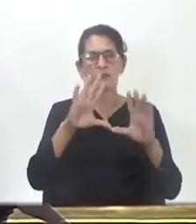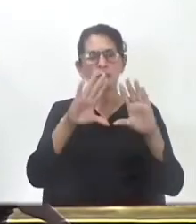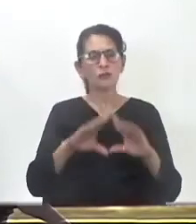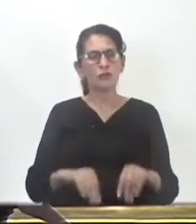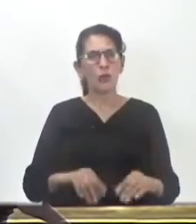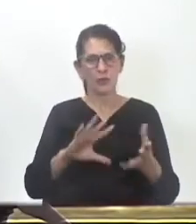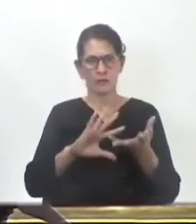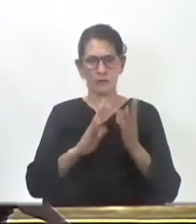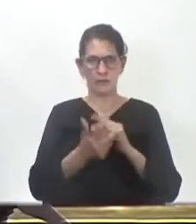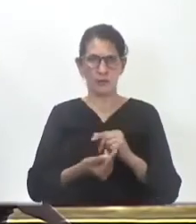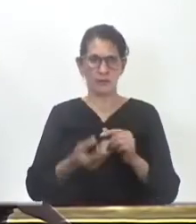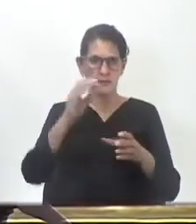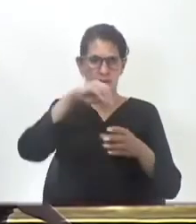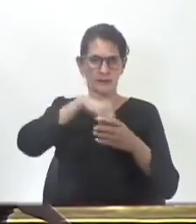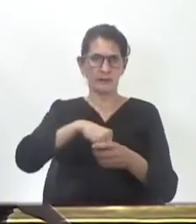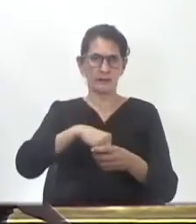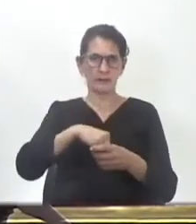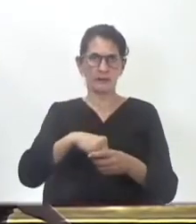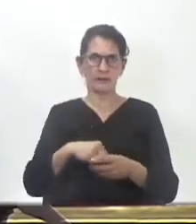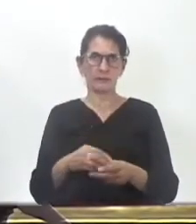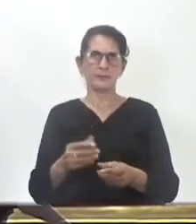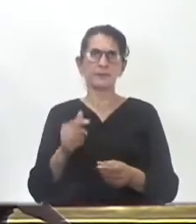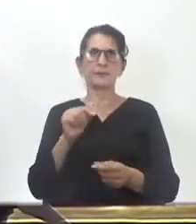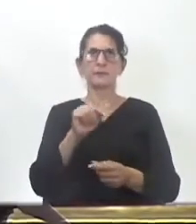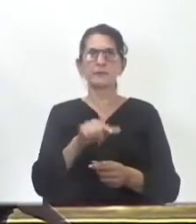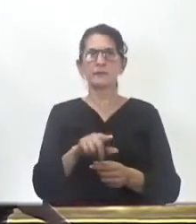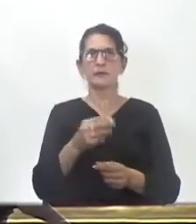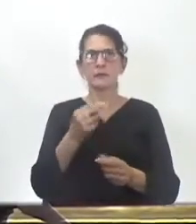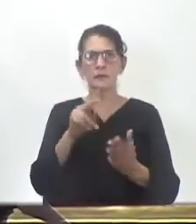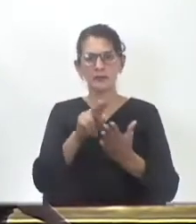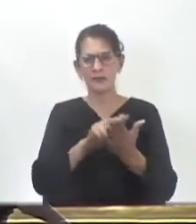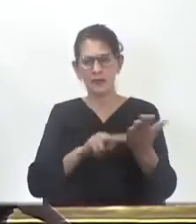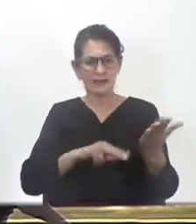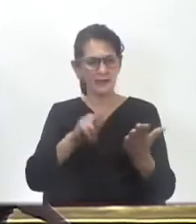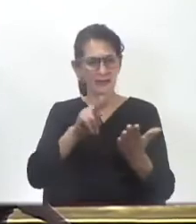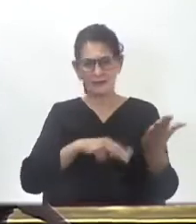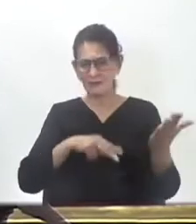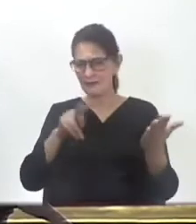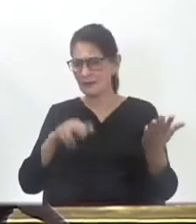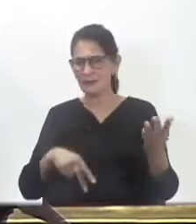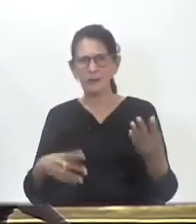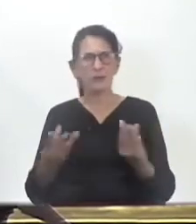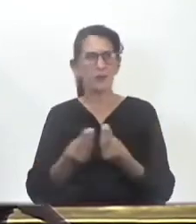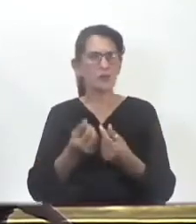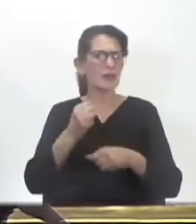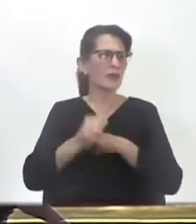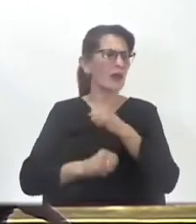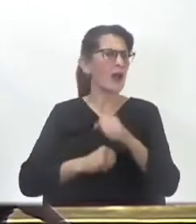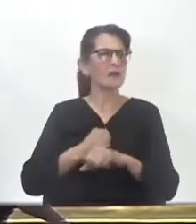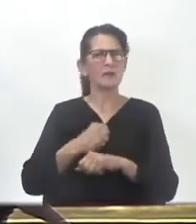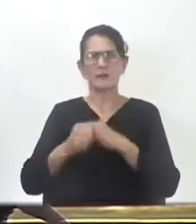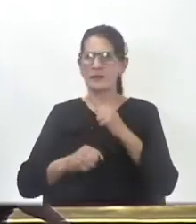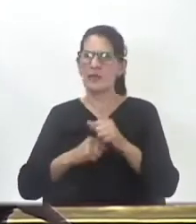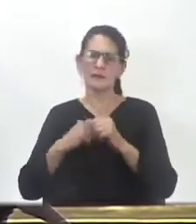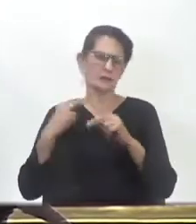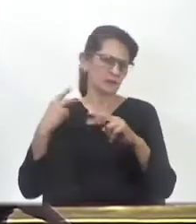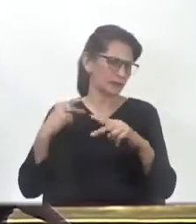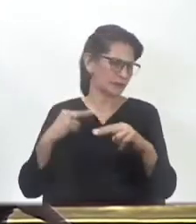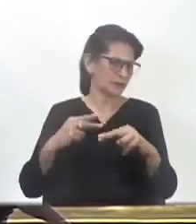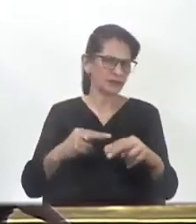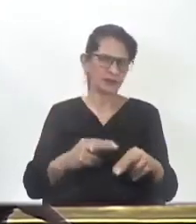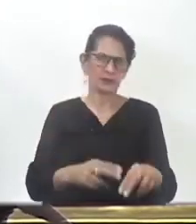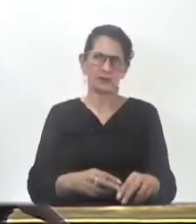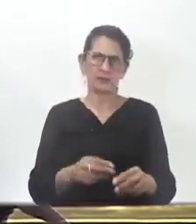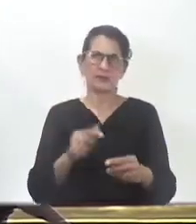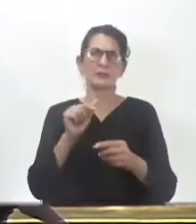tipo que hay dentro del sistema penitenciario, no puedo dejar de ver y leer notas que tenemos de años y años y años y años para atrás, en lo